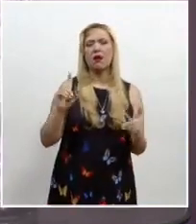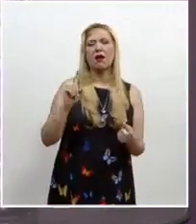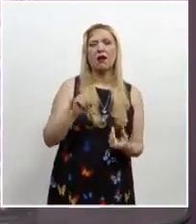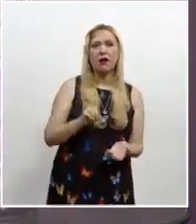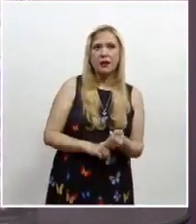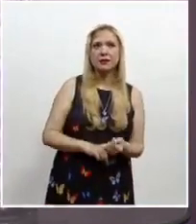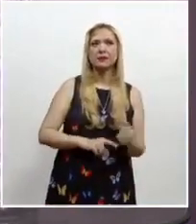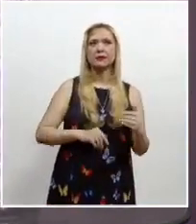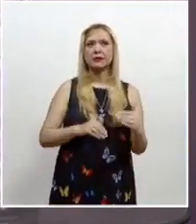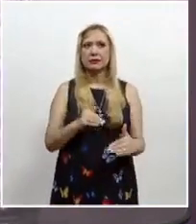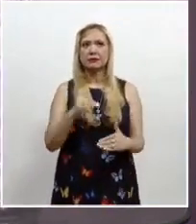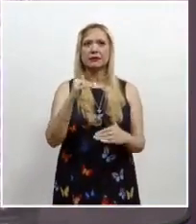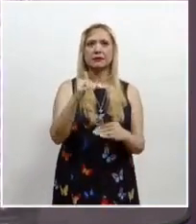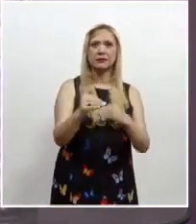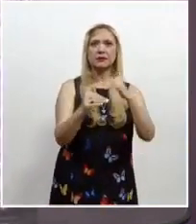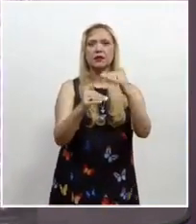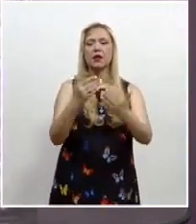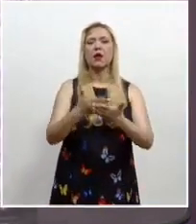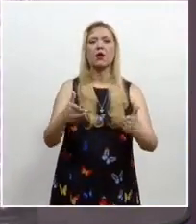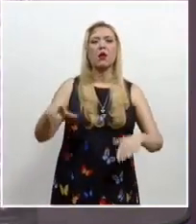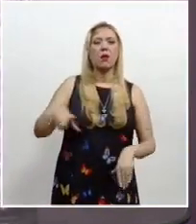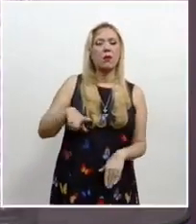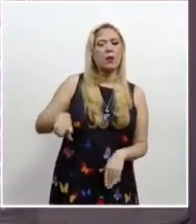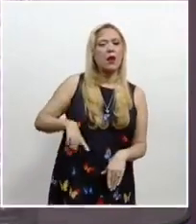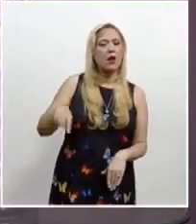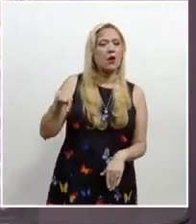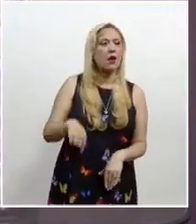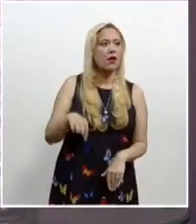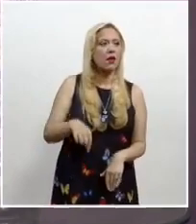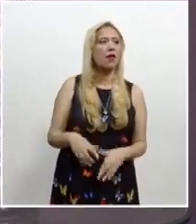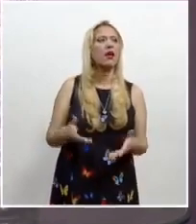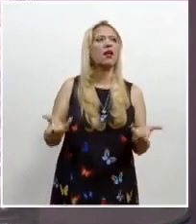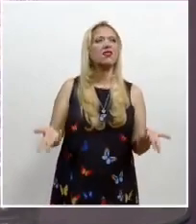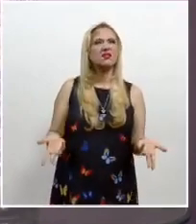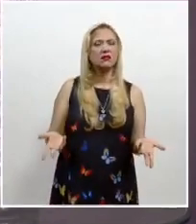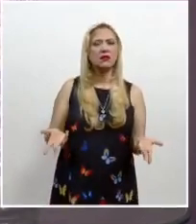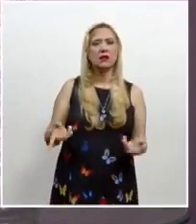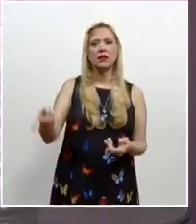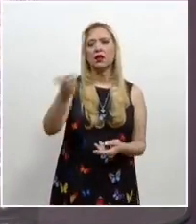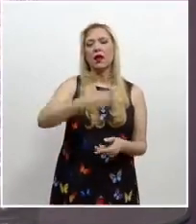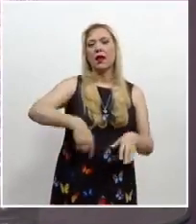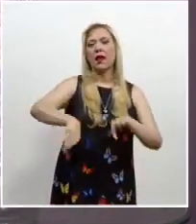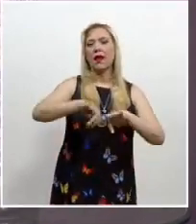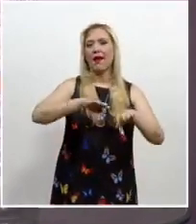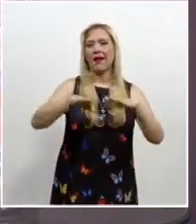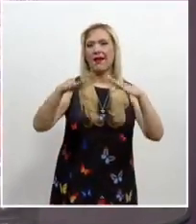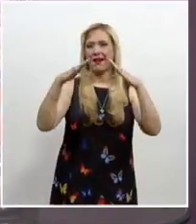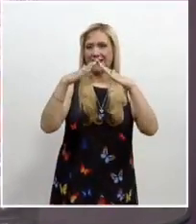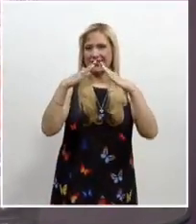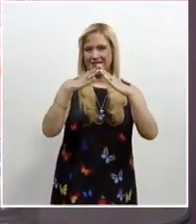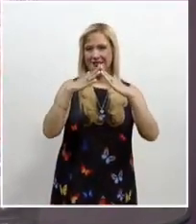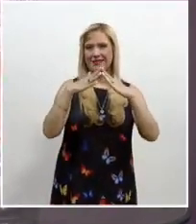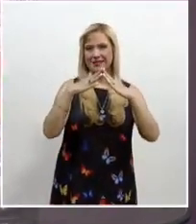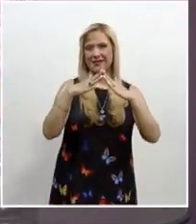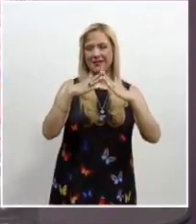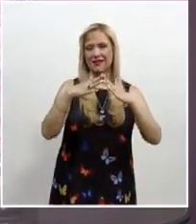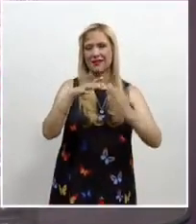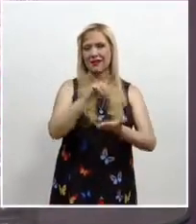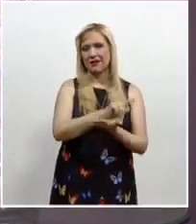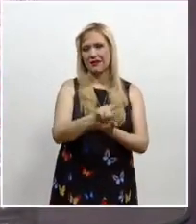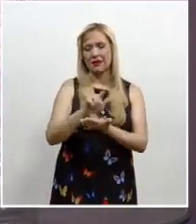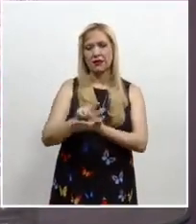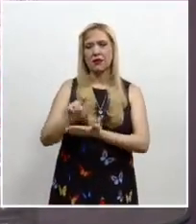tenido también en este gobierno ha sido pues que las trabajadoras del hogar que no se consideraban